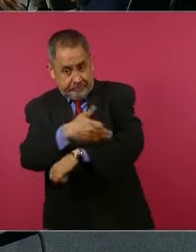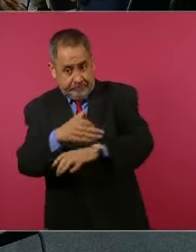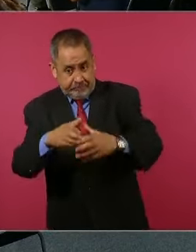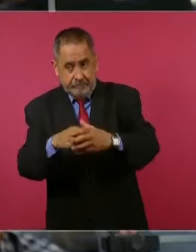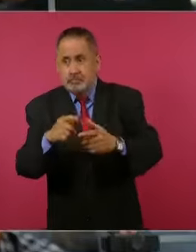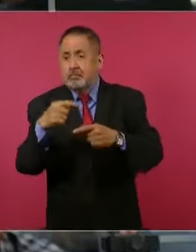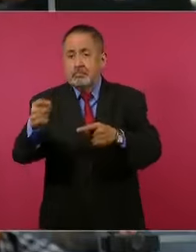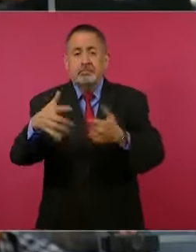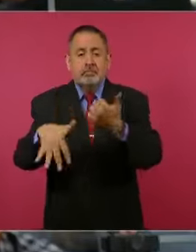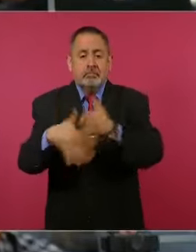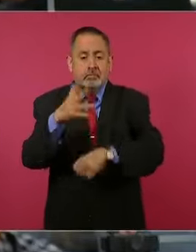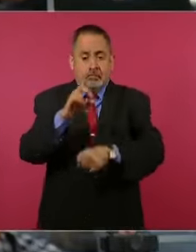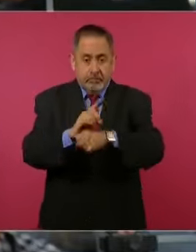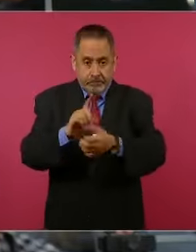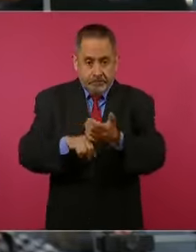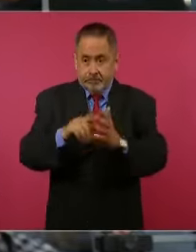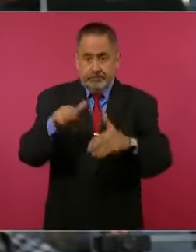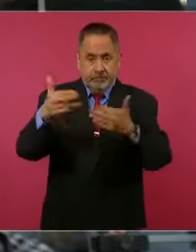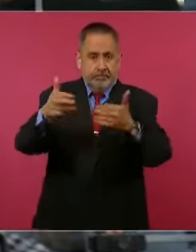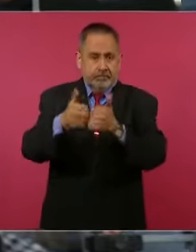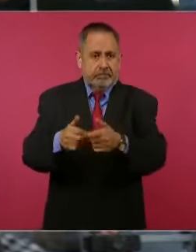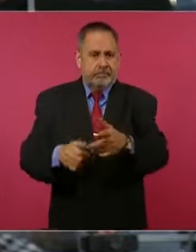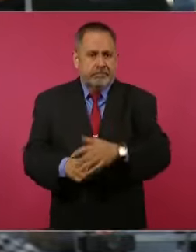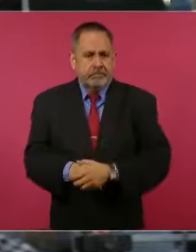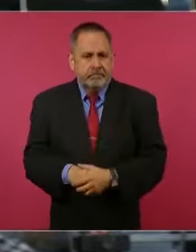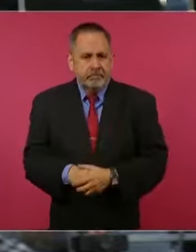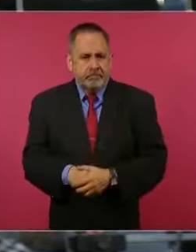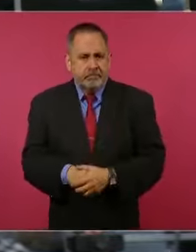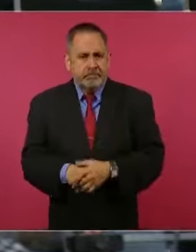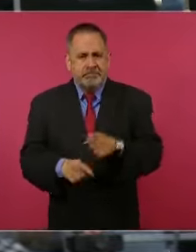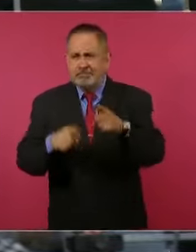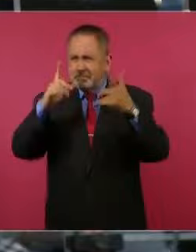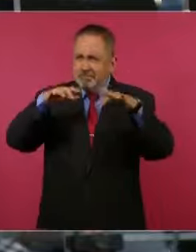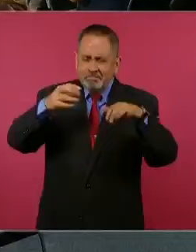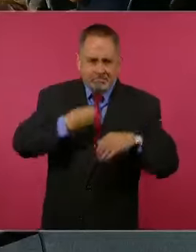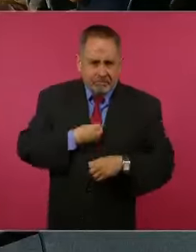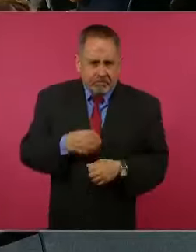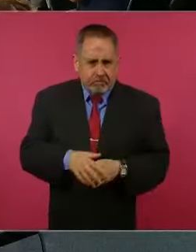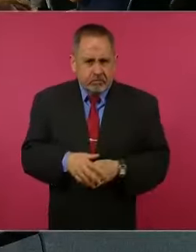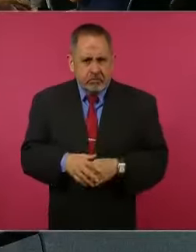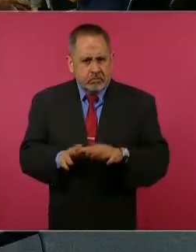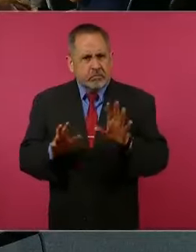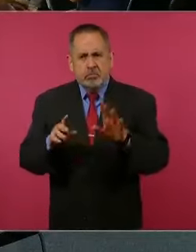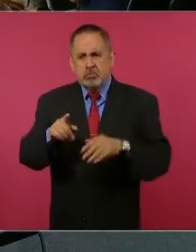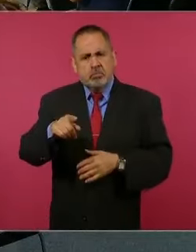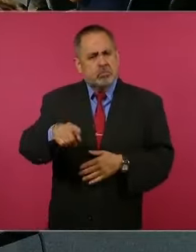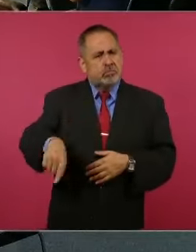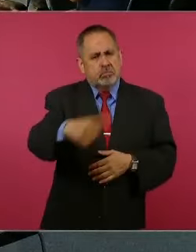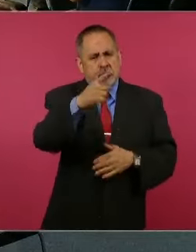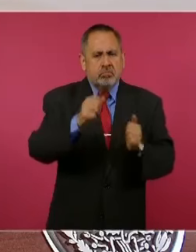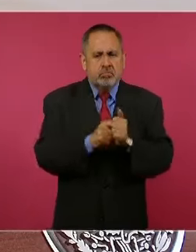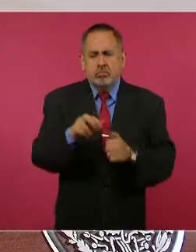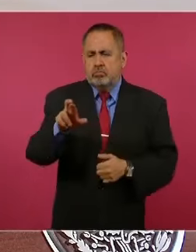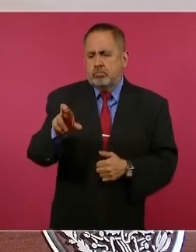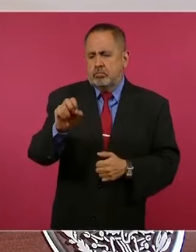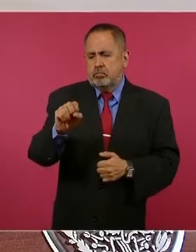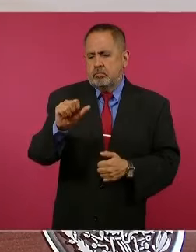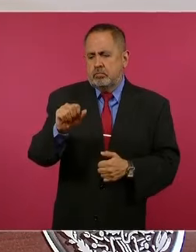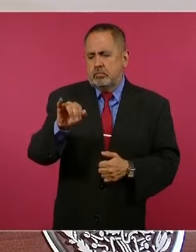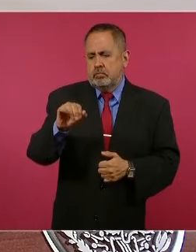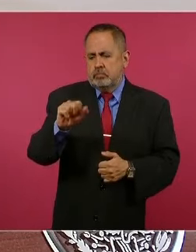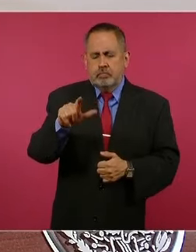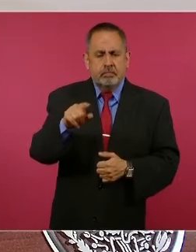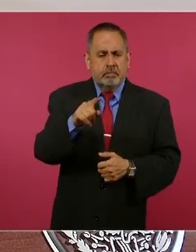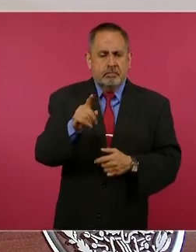allá afuera eh Hay que ver de qué se trata la lluvia y todo No ya los mandaron los mandaron con rosaisela no lo recibió